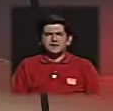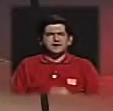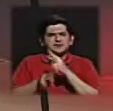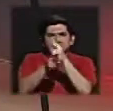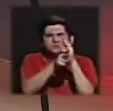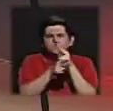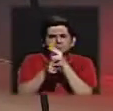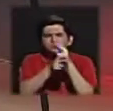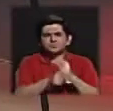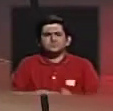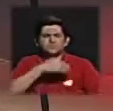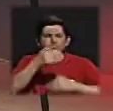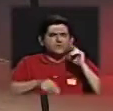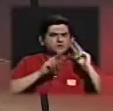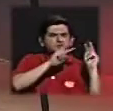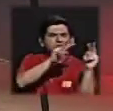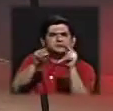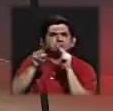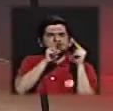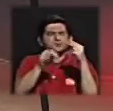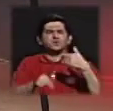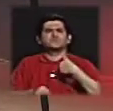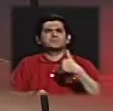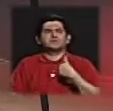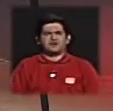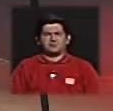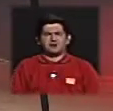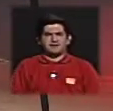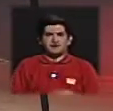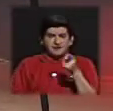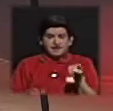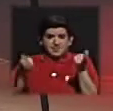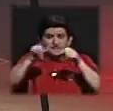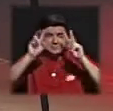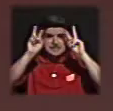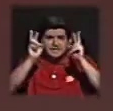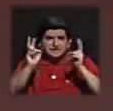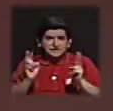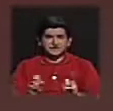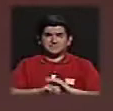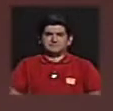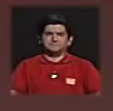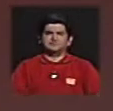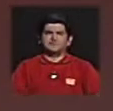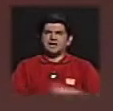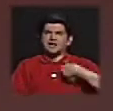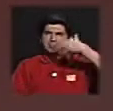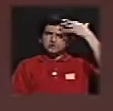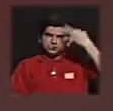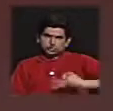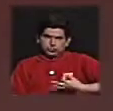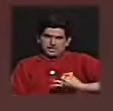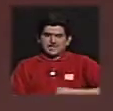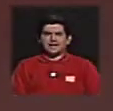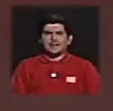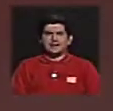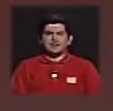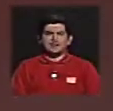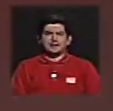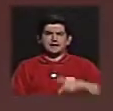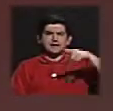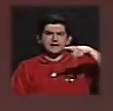monitoreo o seguimiento que le van a seguir dando a esos temas? Yo creo que el